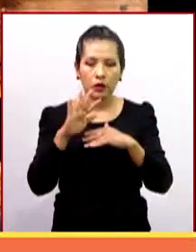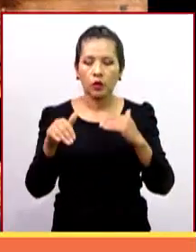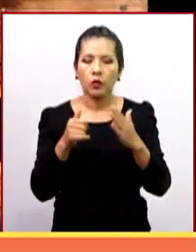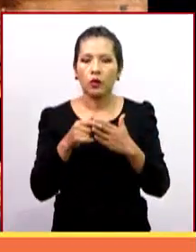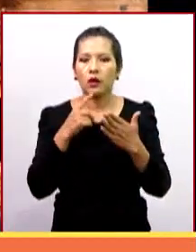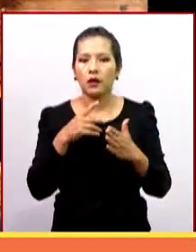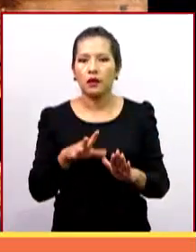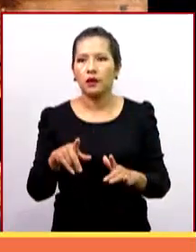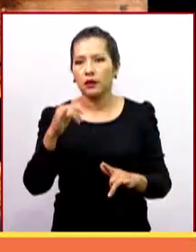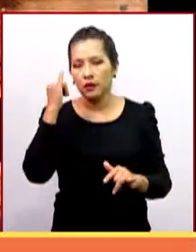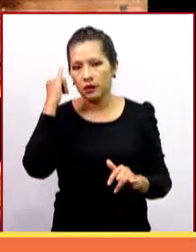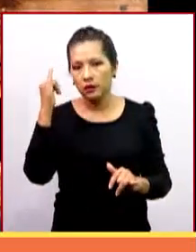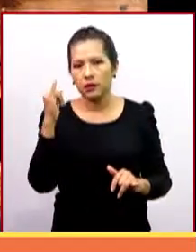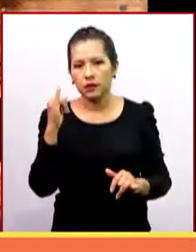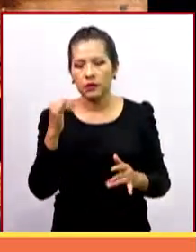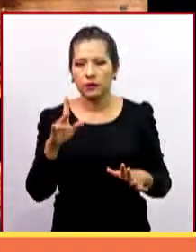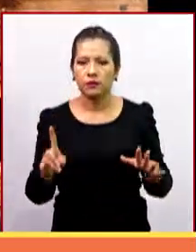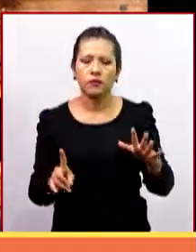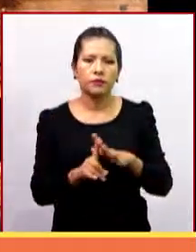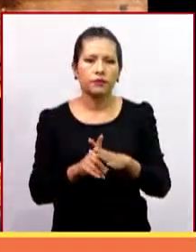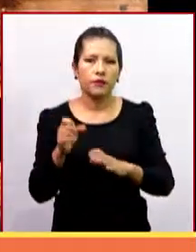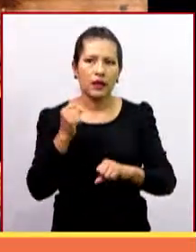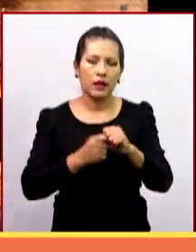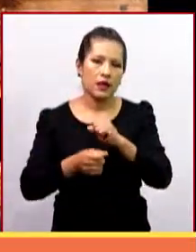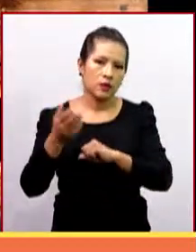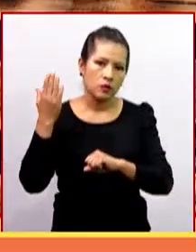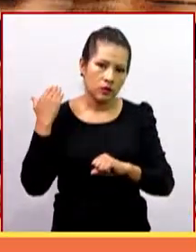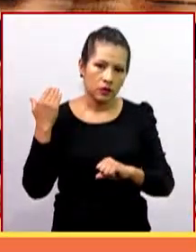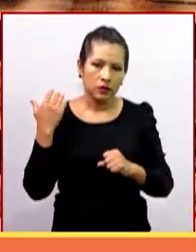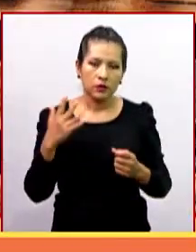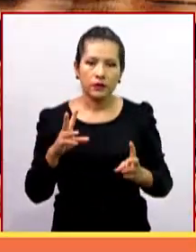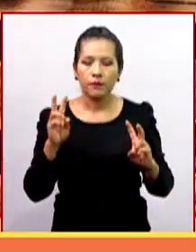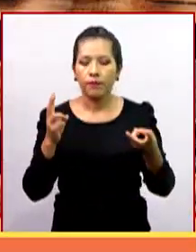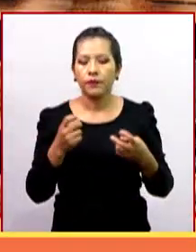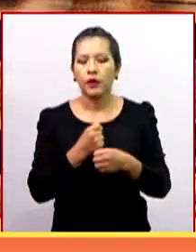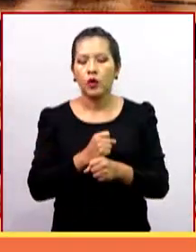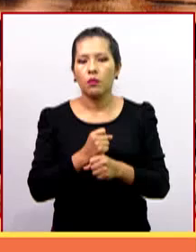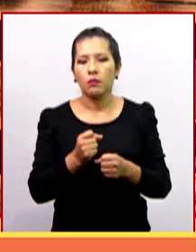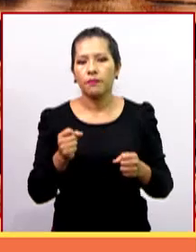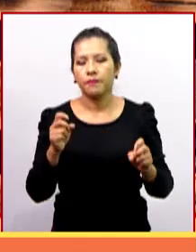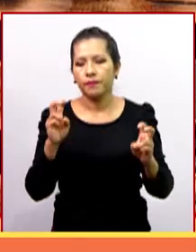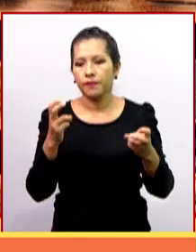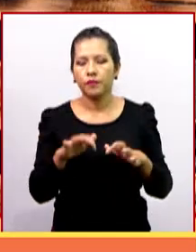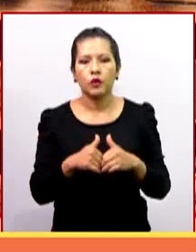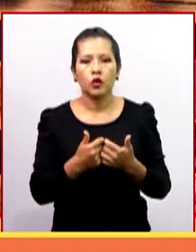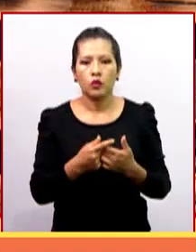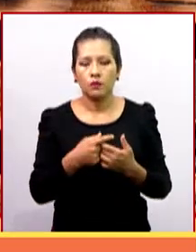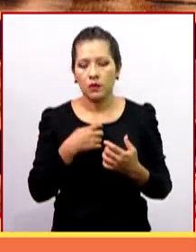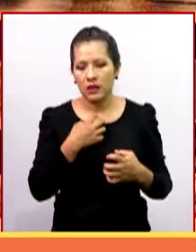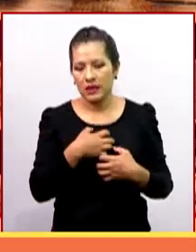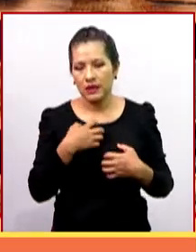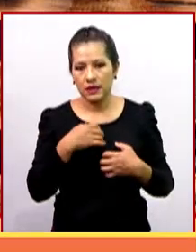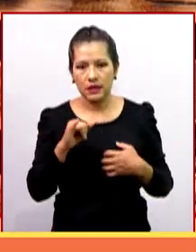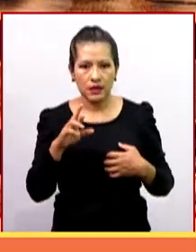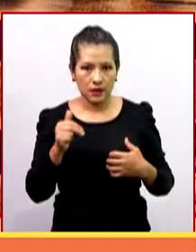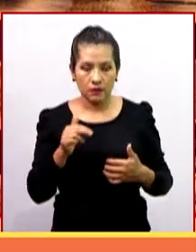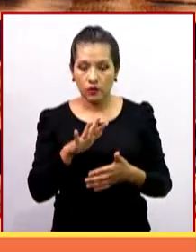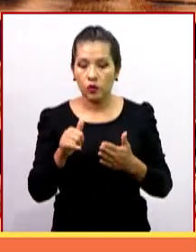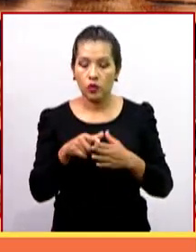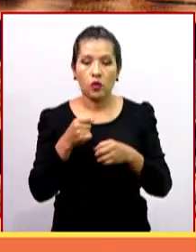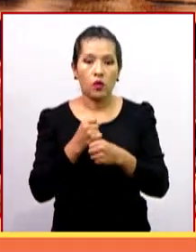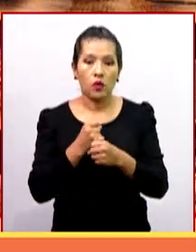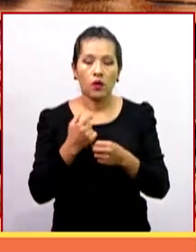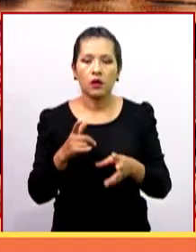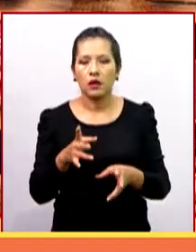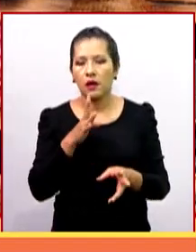idea, en realidad se gesta el año pasado que hacemos una obra sobre la ira y la obra también la apoya el fondo. Y esta obra habla